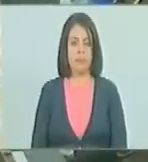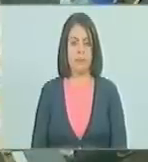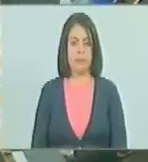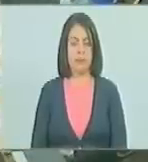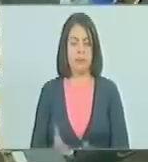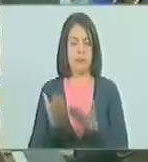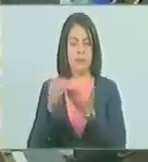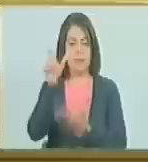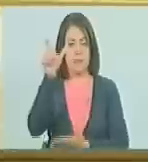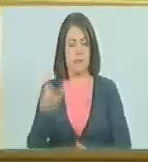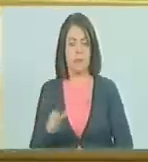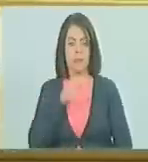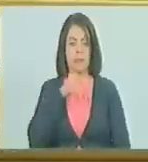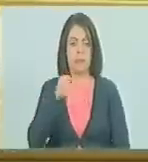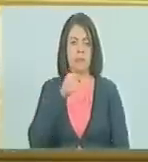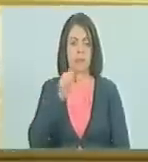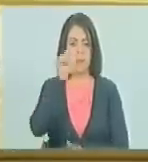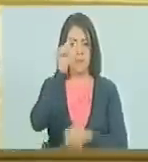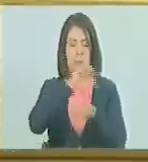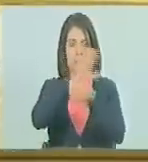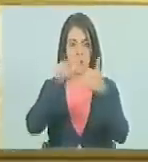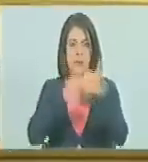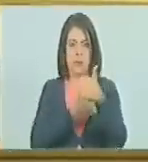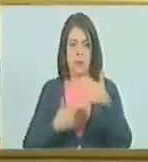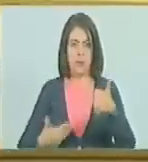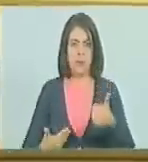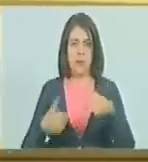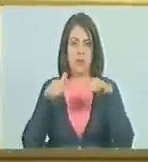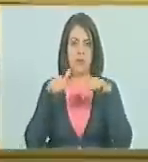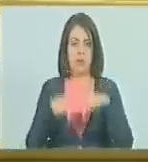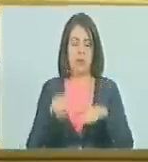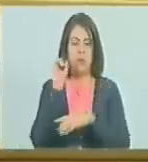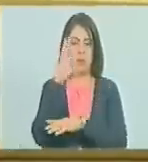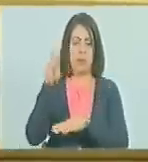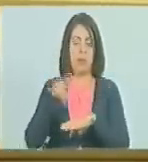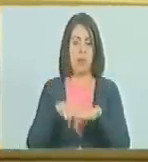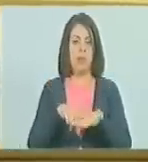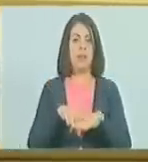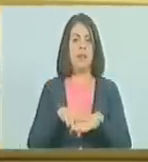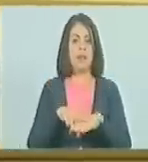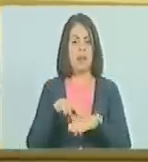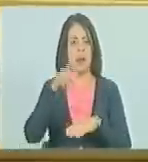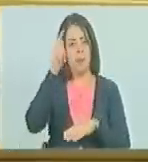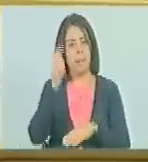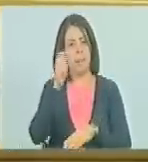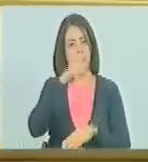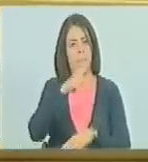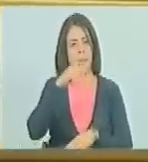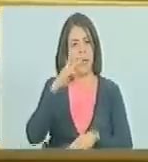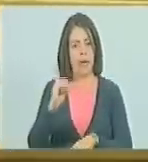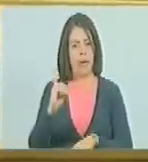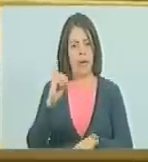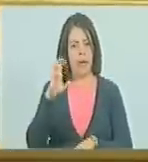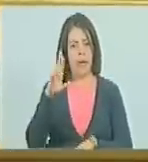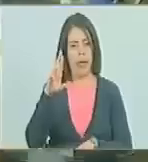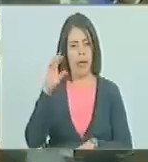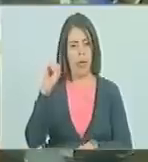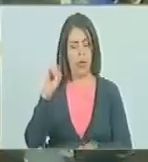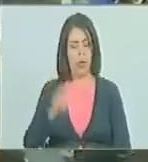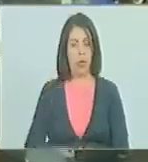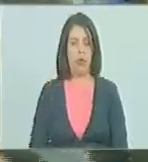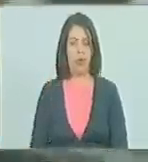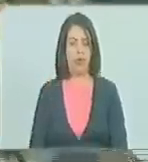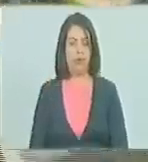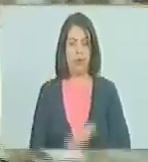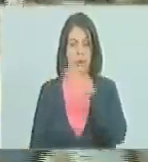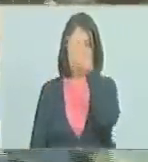Voy a dejar en el derecho de palabra al primer vicepresidente de la Asamblea Nacional, diputado Pedro Infante.